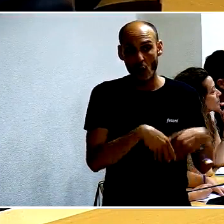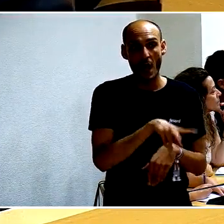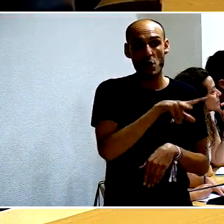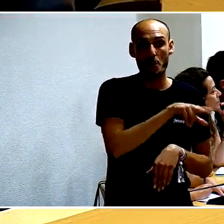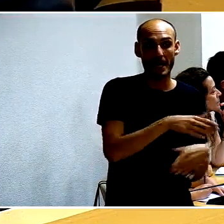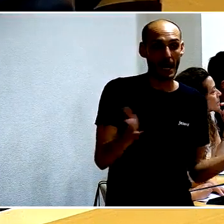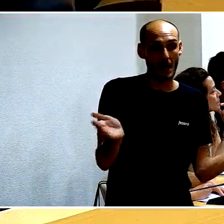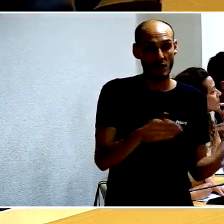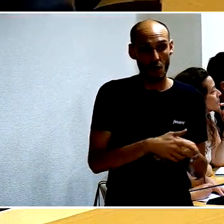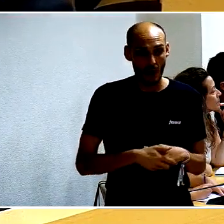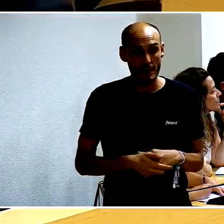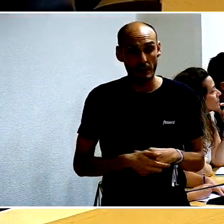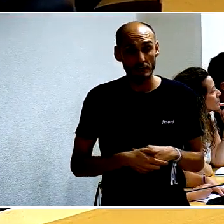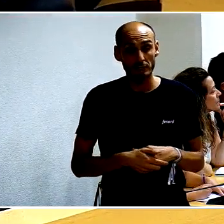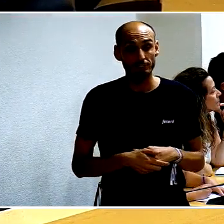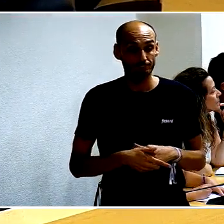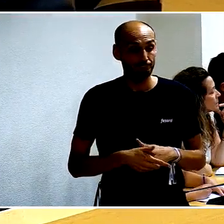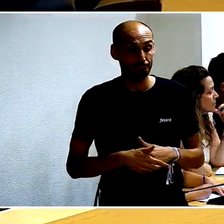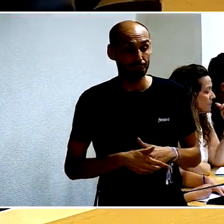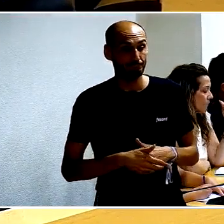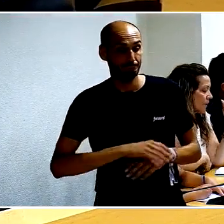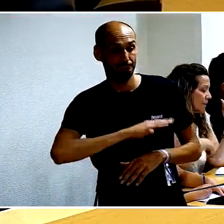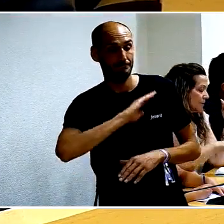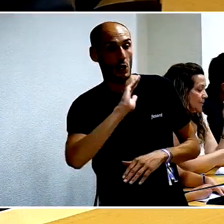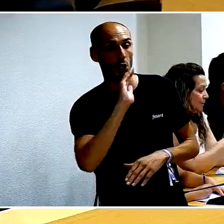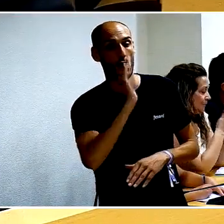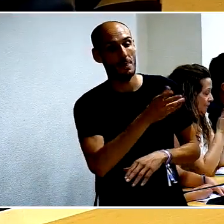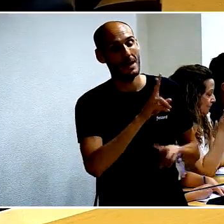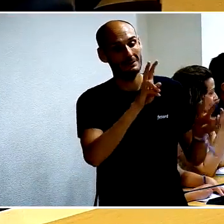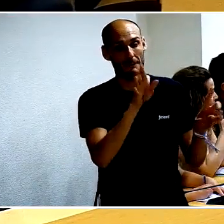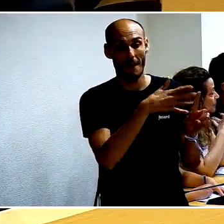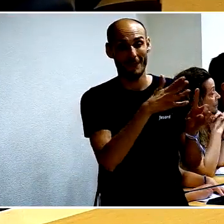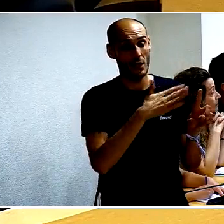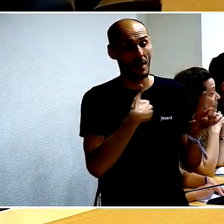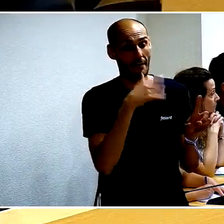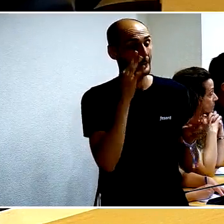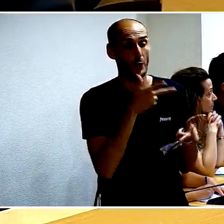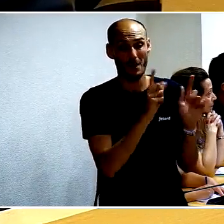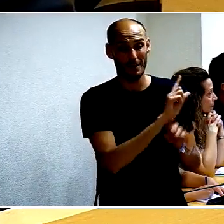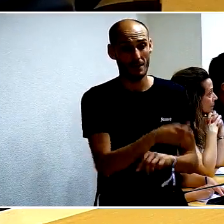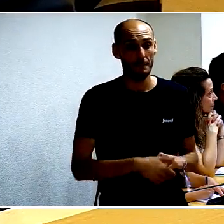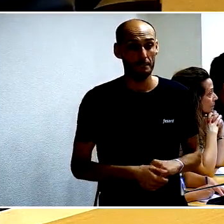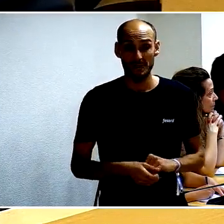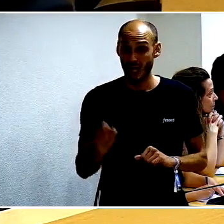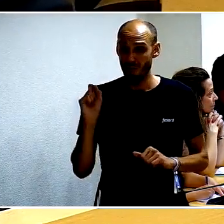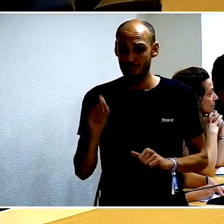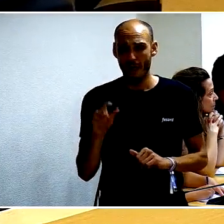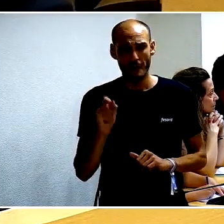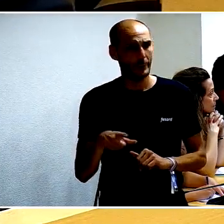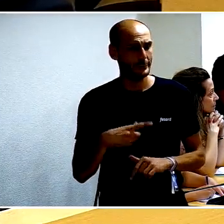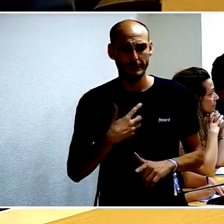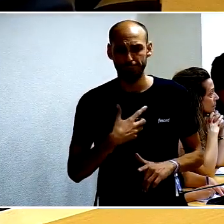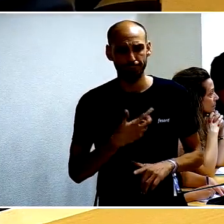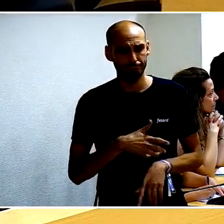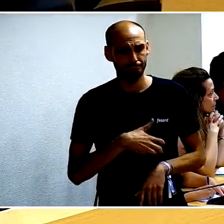asimilada, no permitió que se le condenara como violencia de género. Paiporta se resistió a que eso de alguna